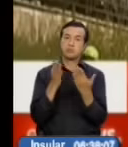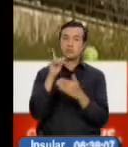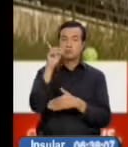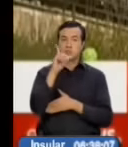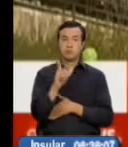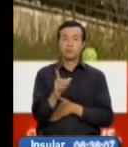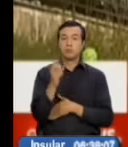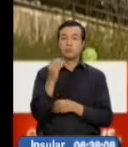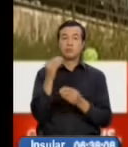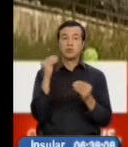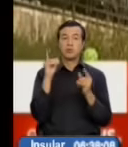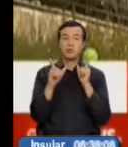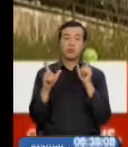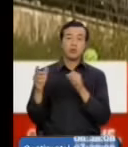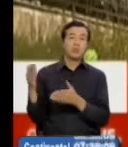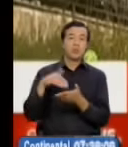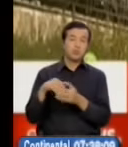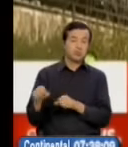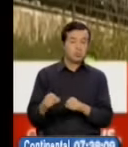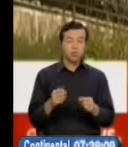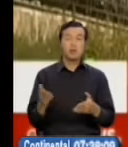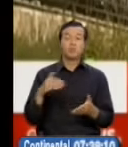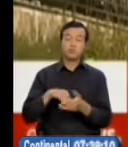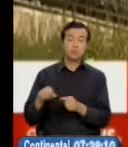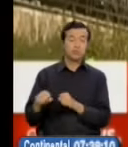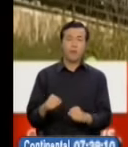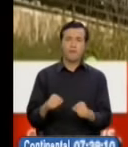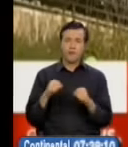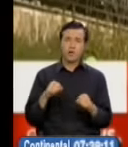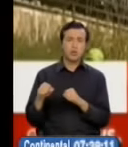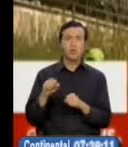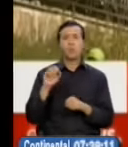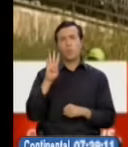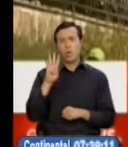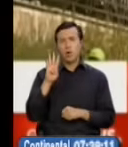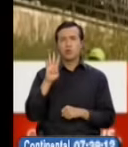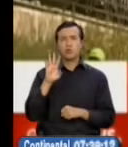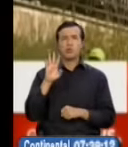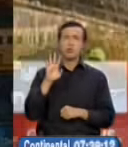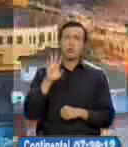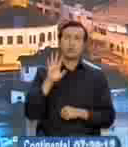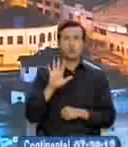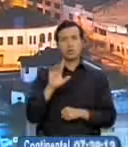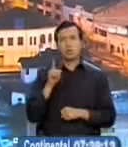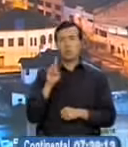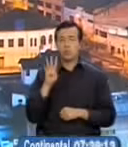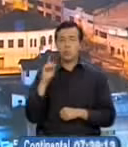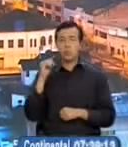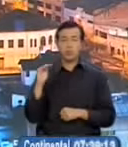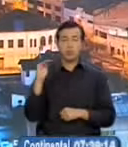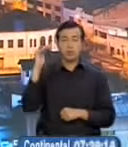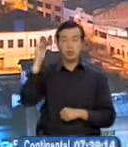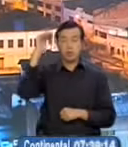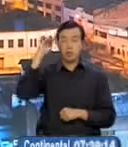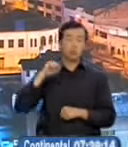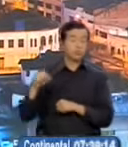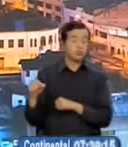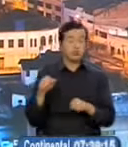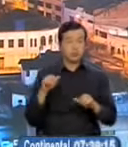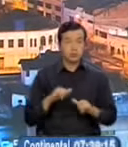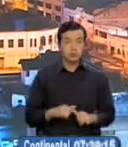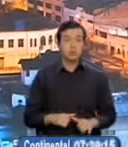se registran decenas de réplicas, algunas muy fuertes, entre 4 y 5.4 grados en la escala de Richter en las últimas horas. Una